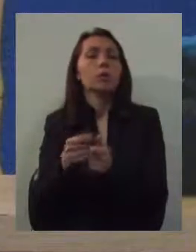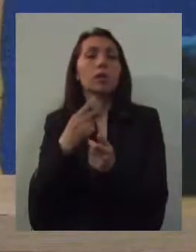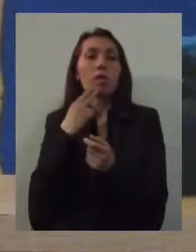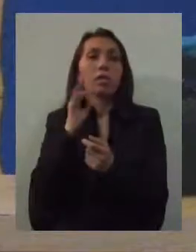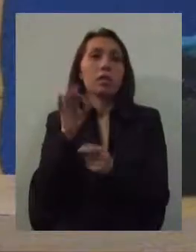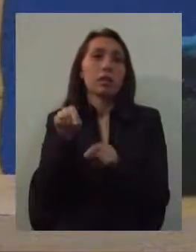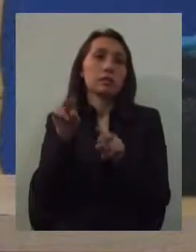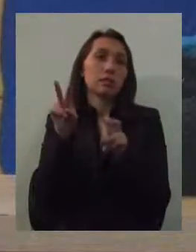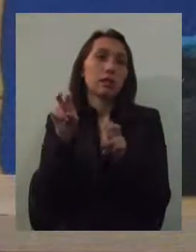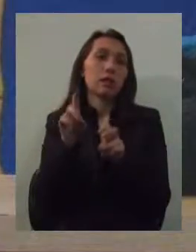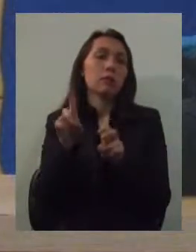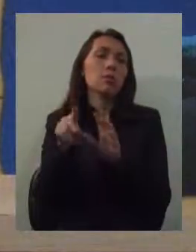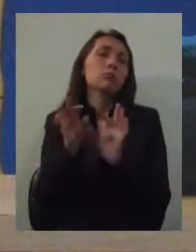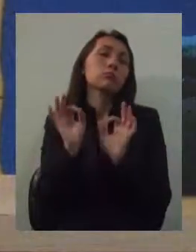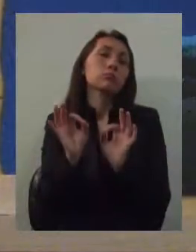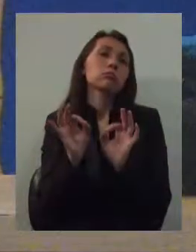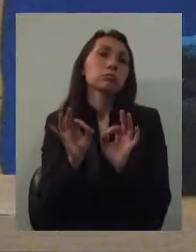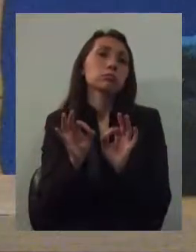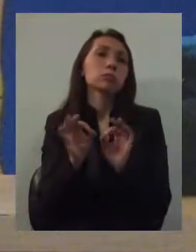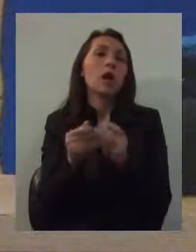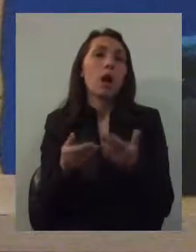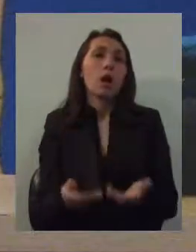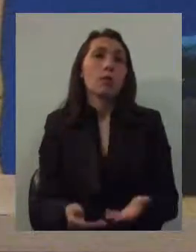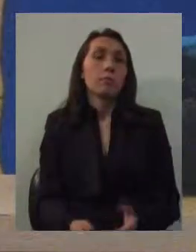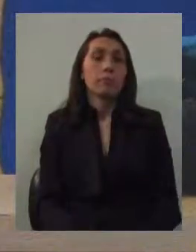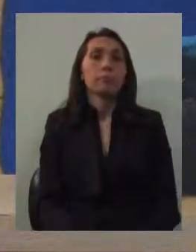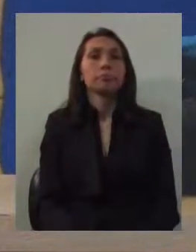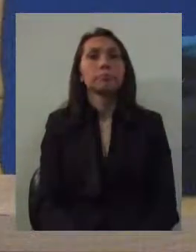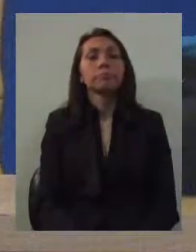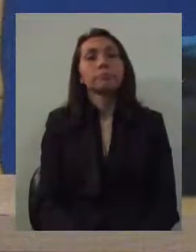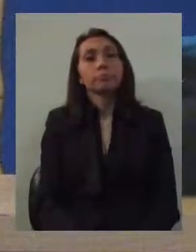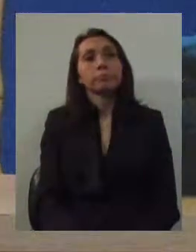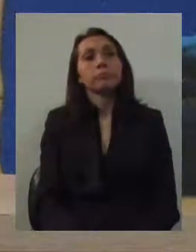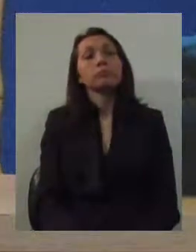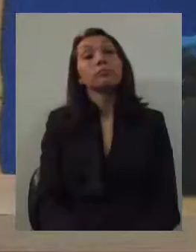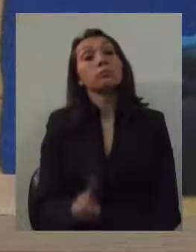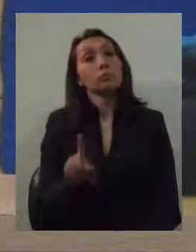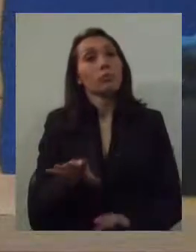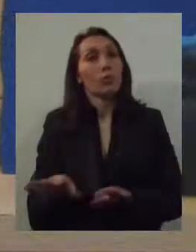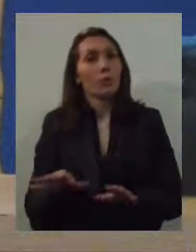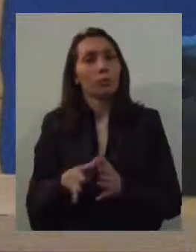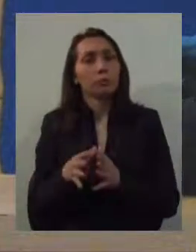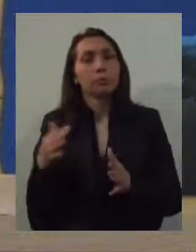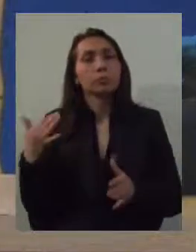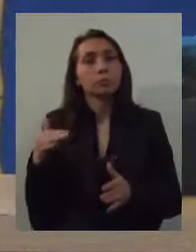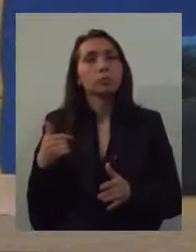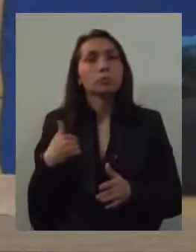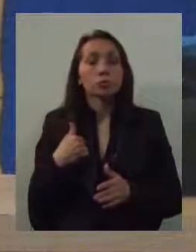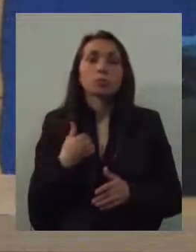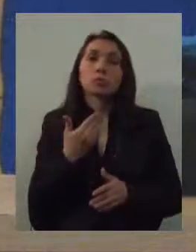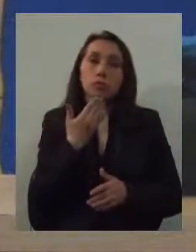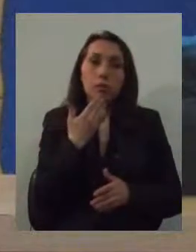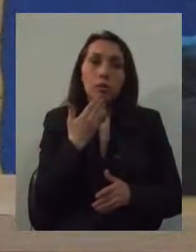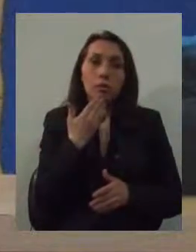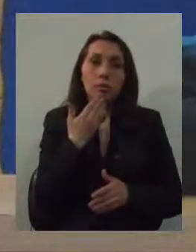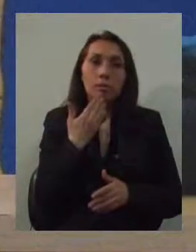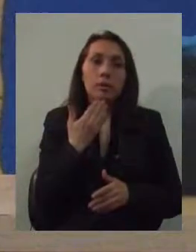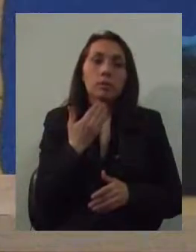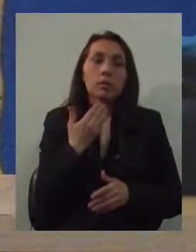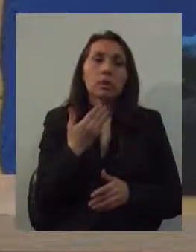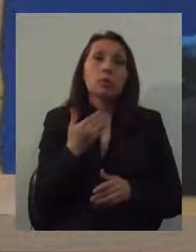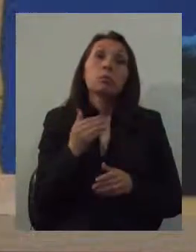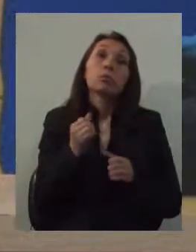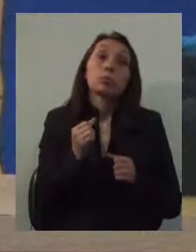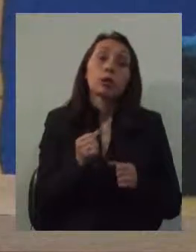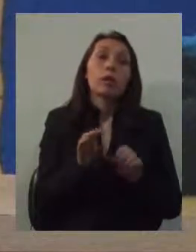en esa materia, que es normalmente la materia contractual. Una cosa muy importante que me parece a mí también para